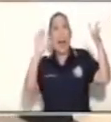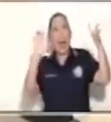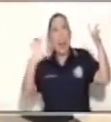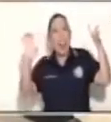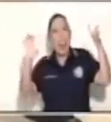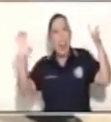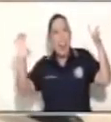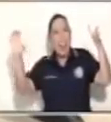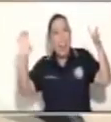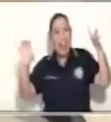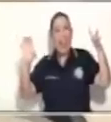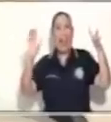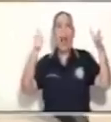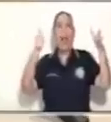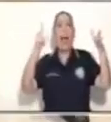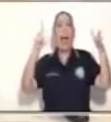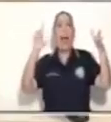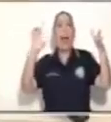ale,